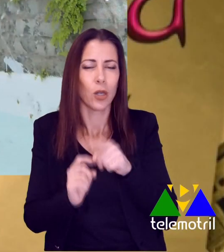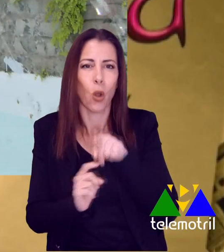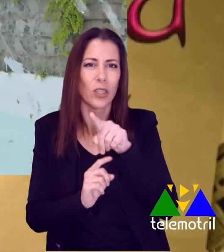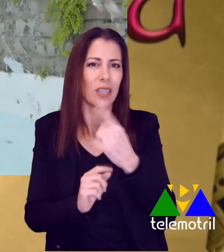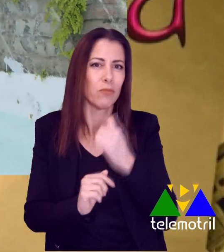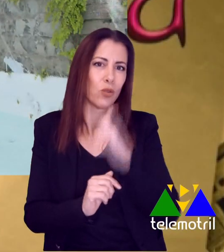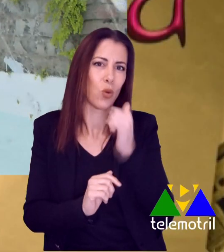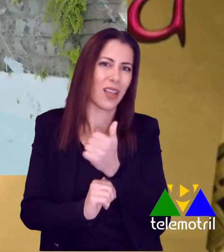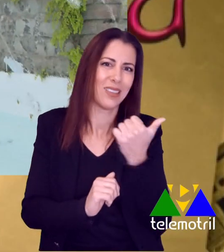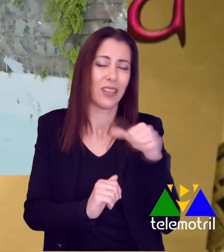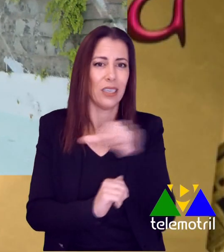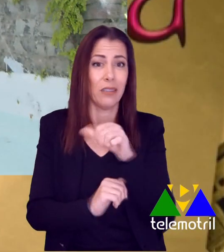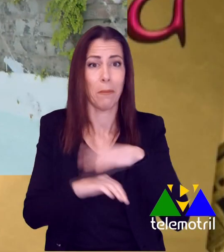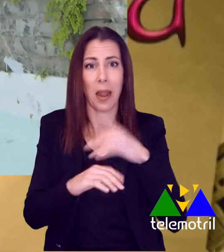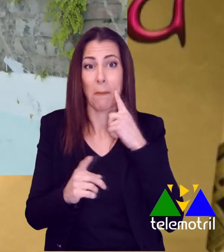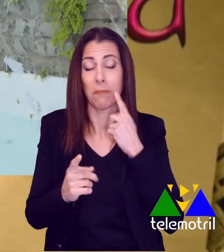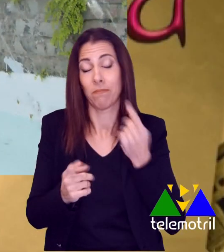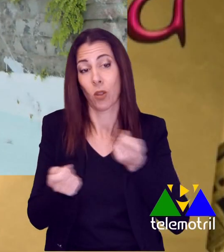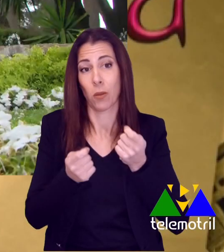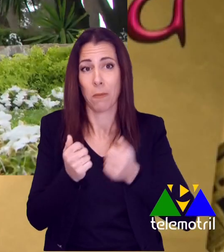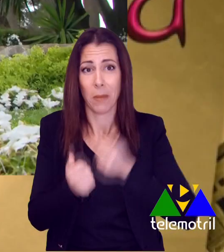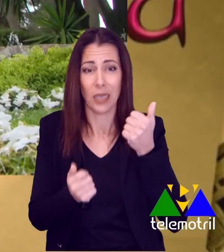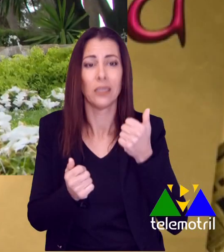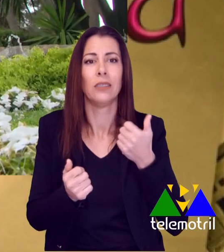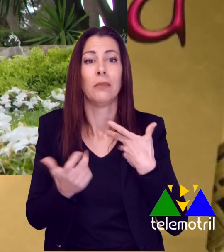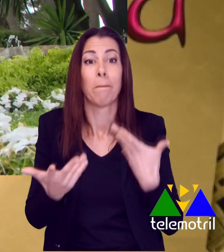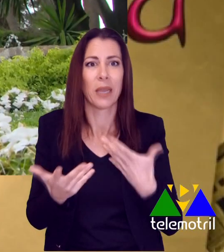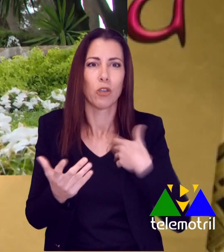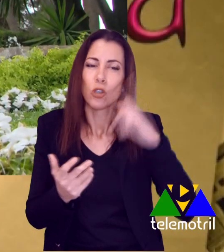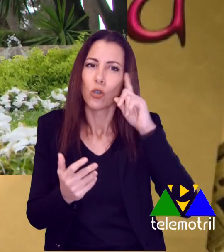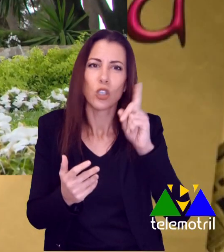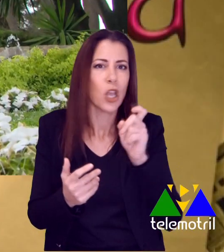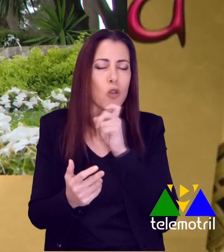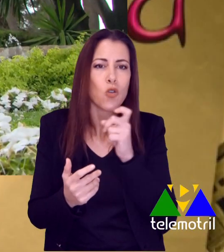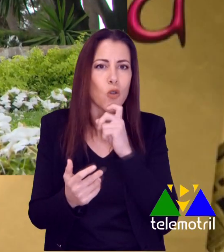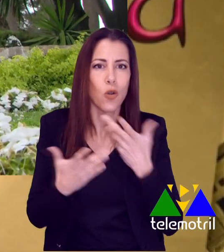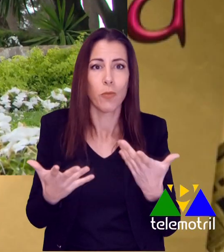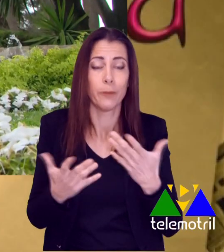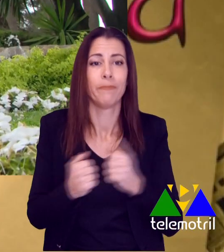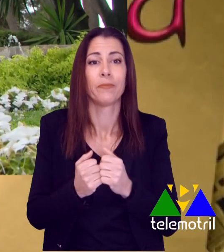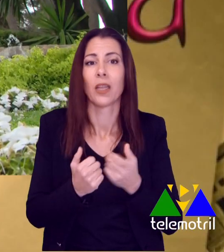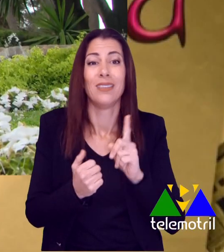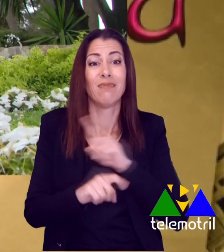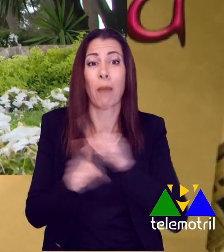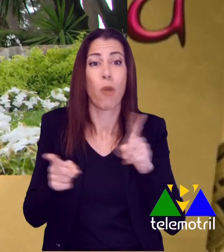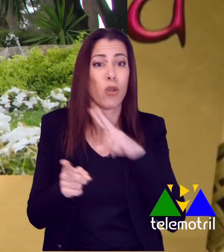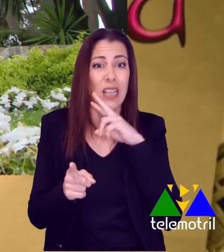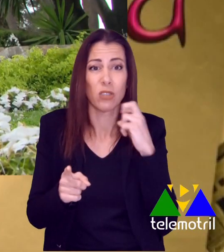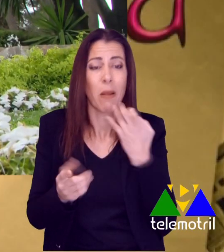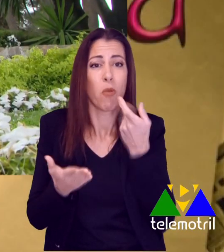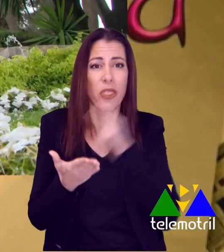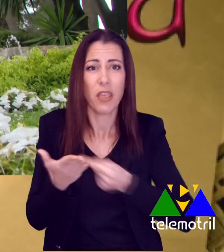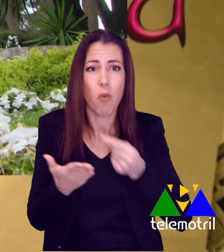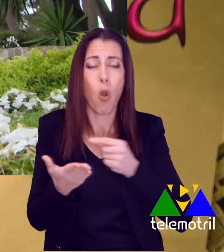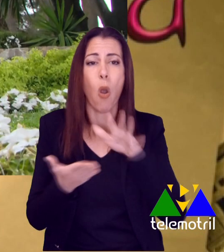el terral, como decían ellos en aquella época, el norte, para ampliar el convento. No sé, lo que no sabemos, como tampoco se ha conservado, ni dibujos,